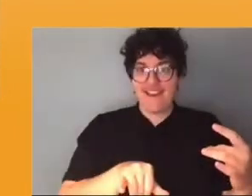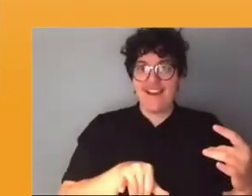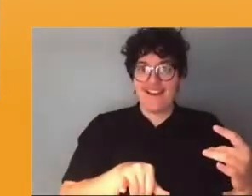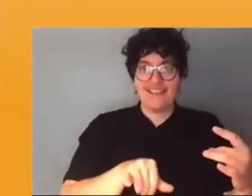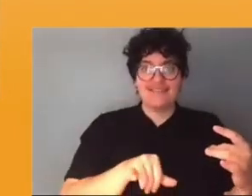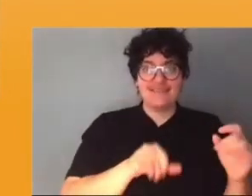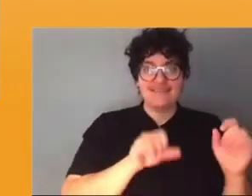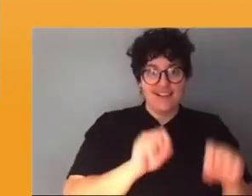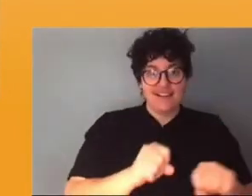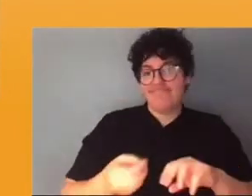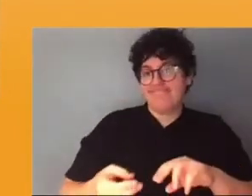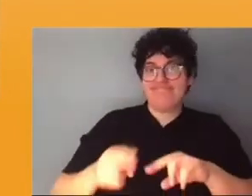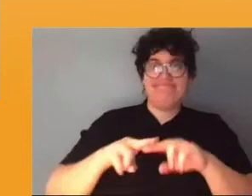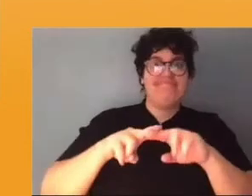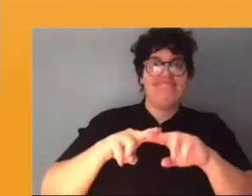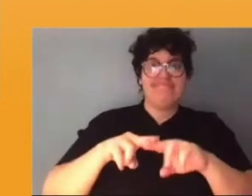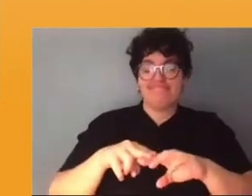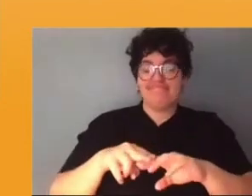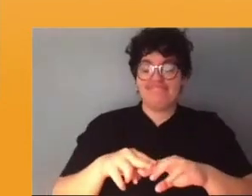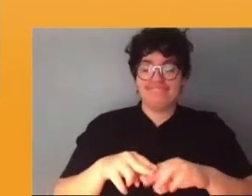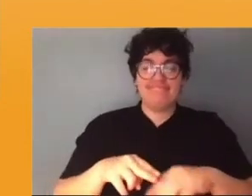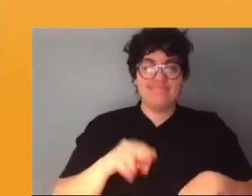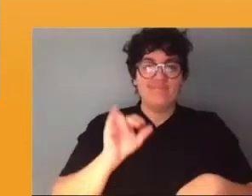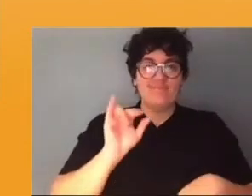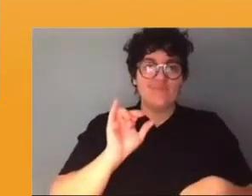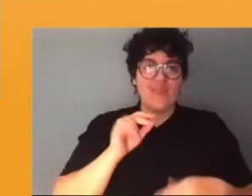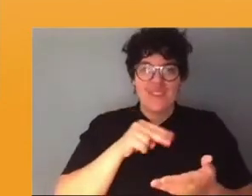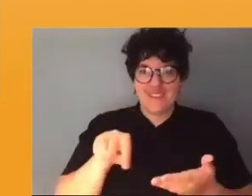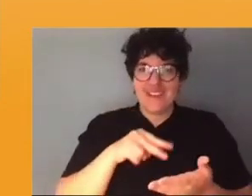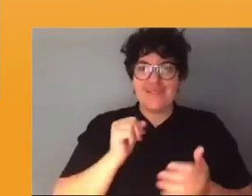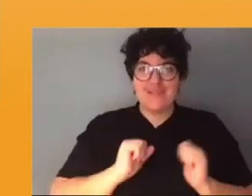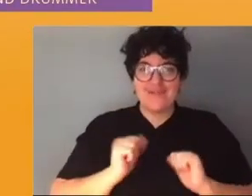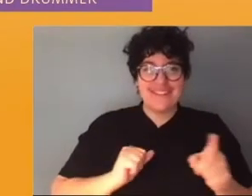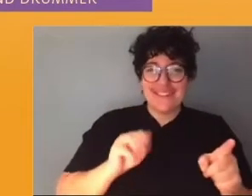mundo. Estoy 100% de acuerdo.